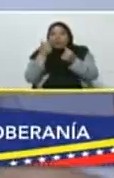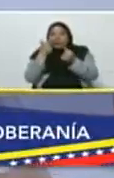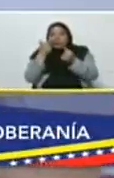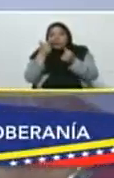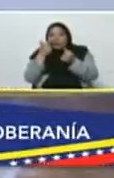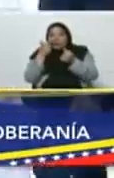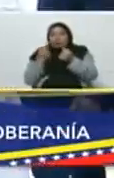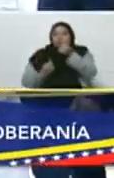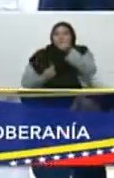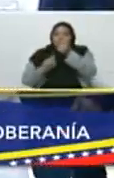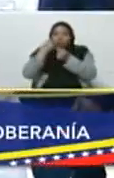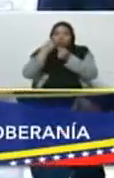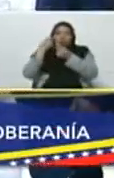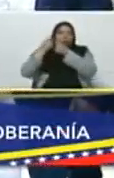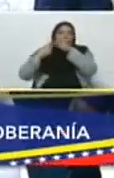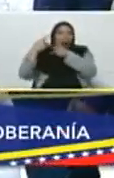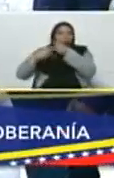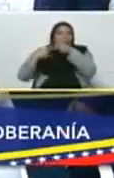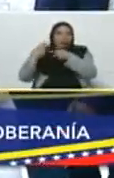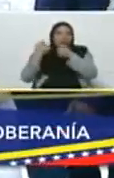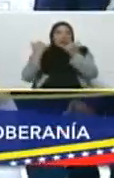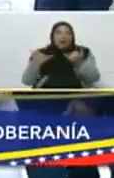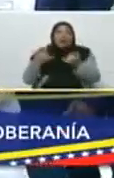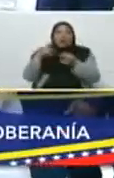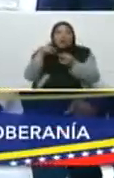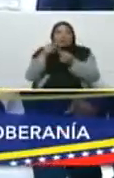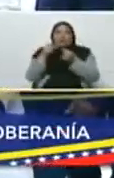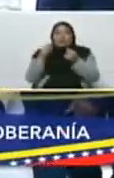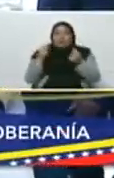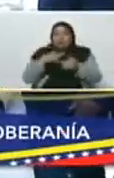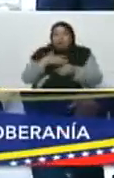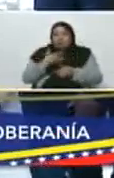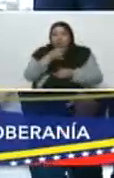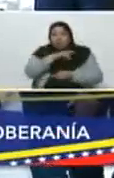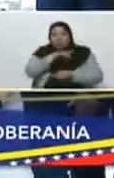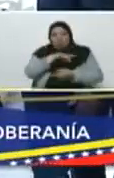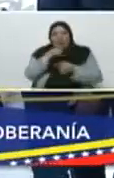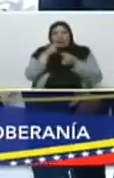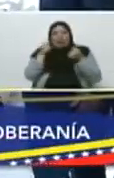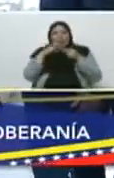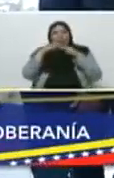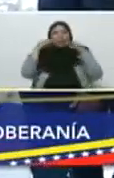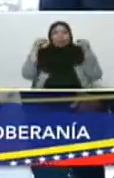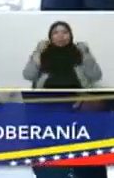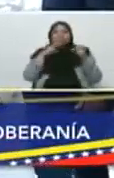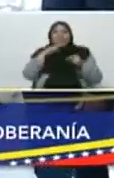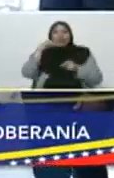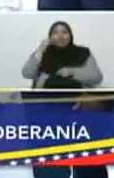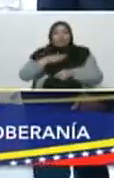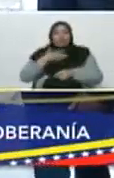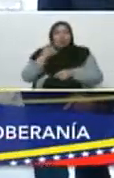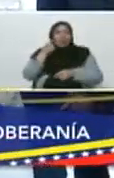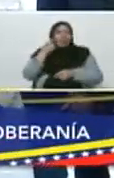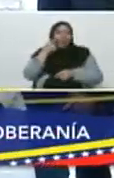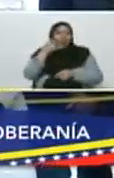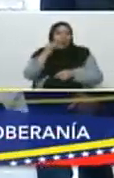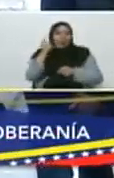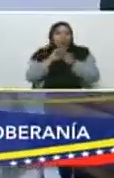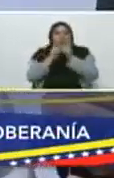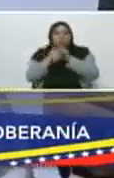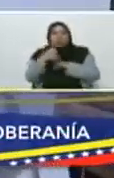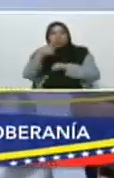sensibilidad. Increíble. Milagro. Entonces, milagro. Esto es lo que llaman tratamiento de conducto, que es